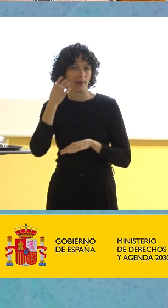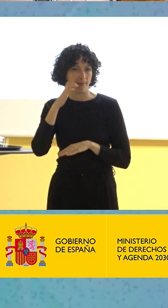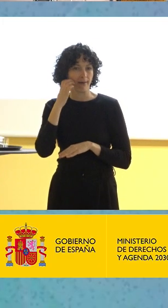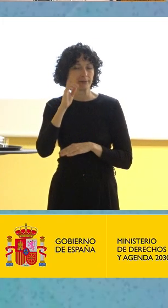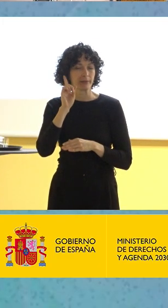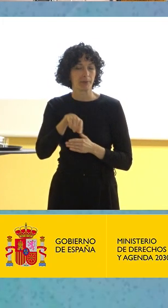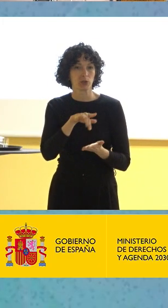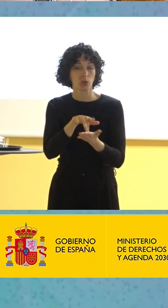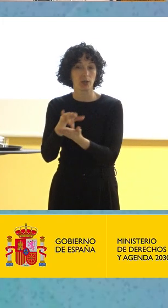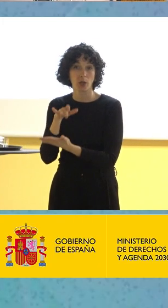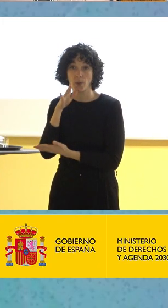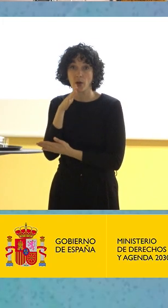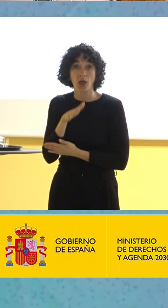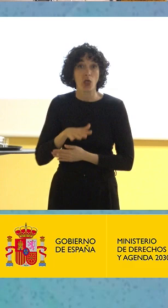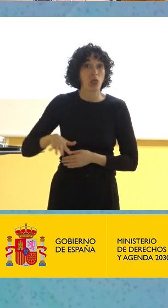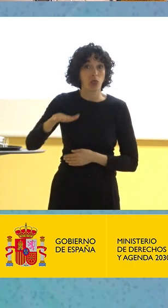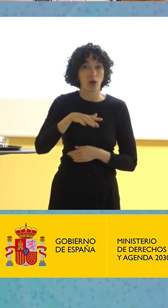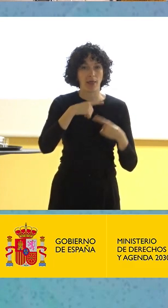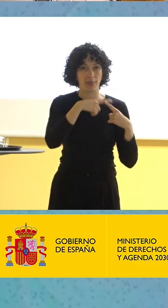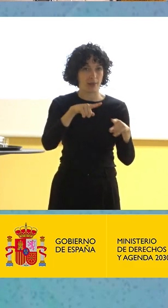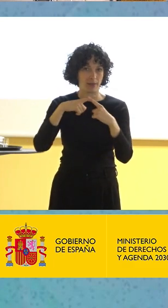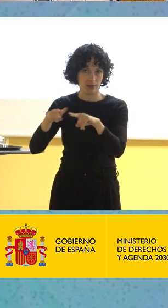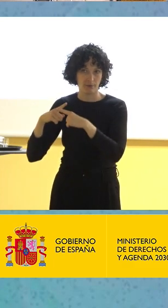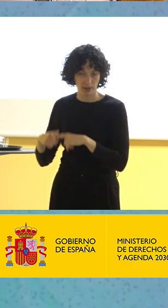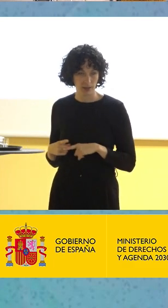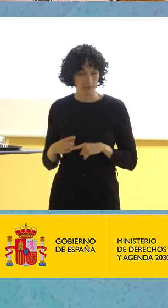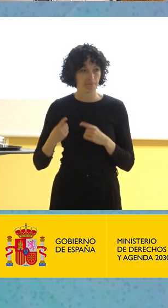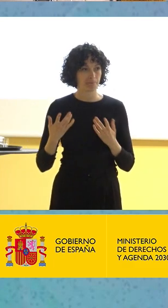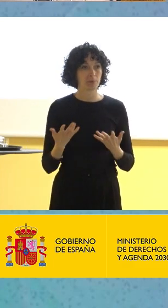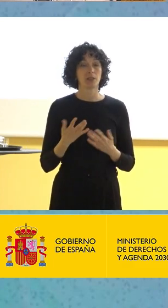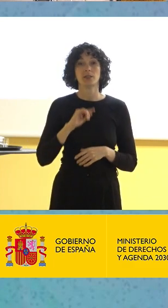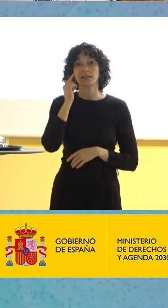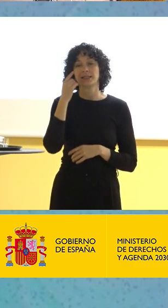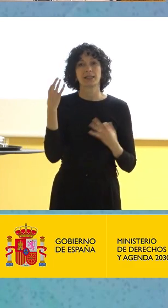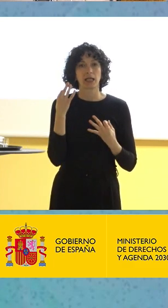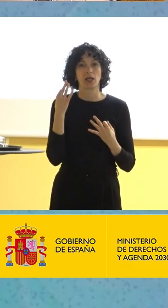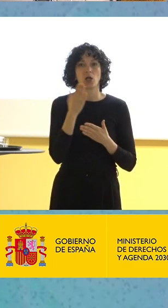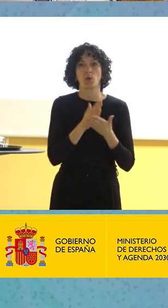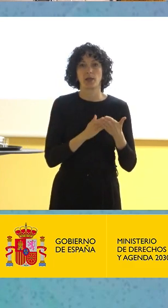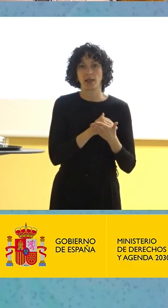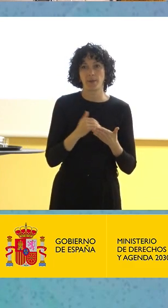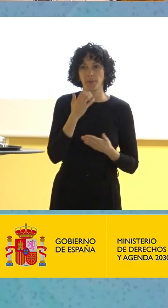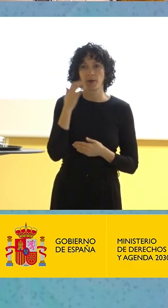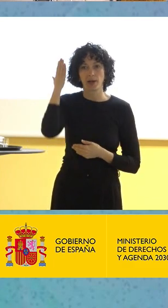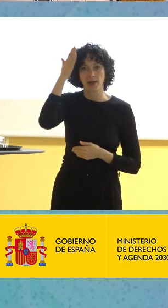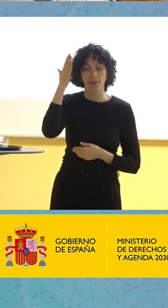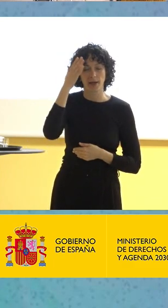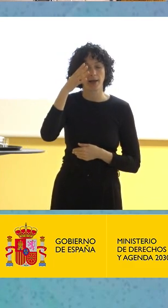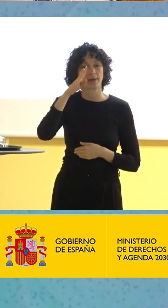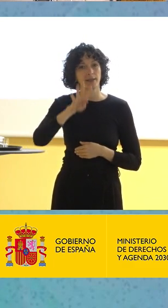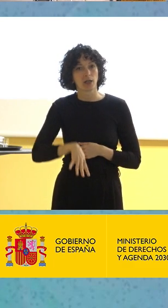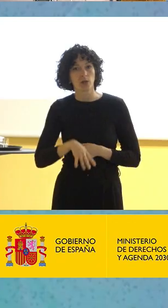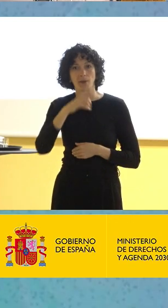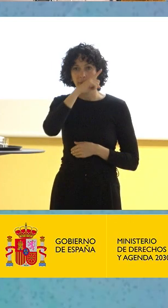por las diferencias territoriales, ¿no? Entonces, bueno, encontramos pues, que hay autonomías como Navarra, Cataluña, Madrid o Aragón,